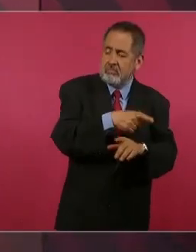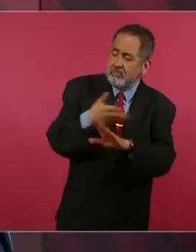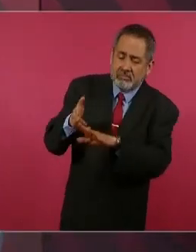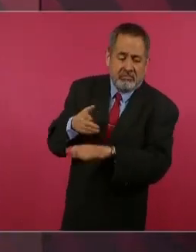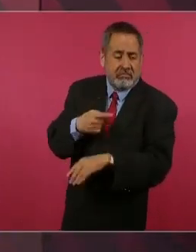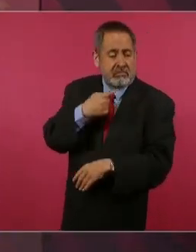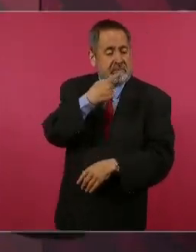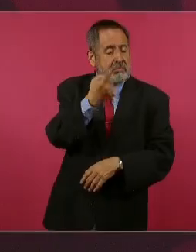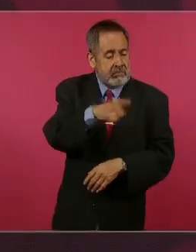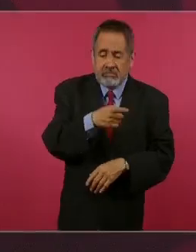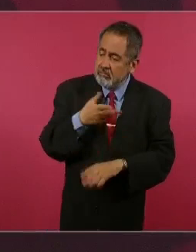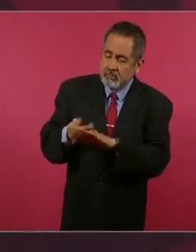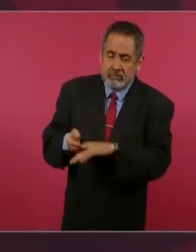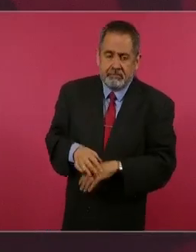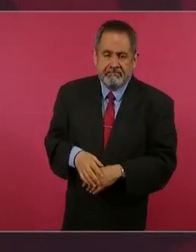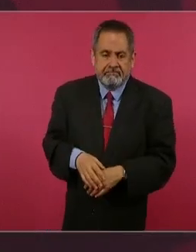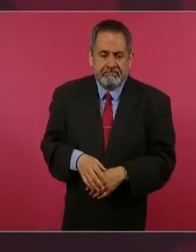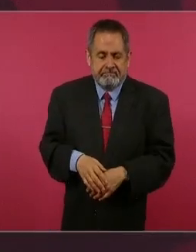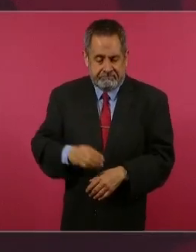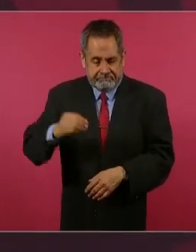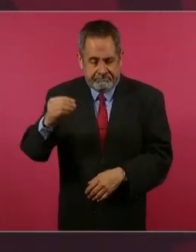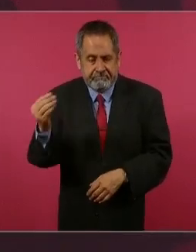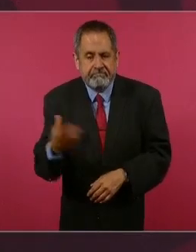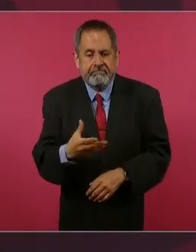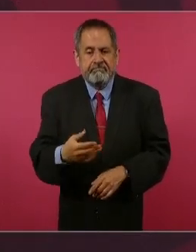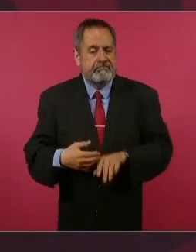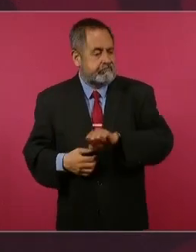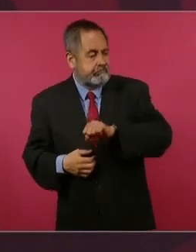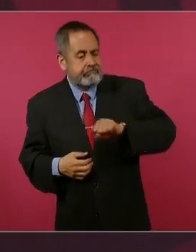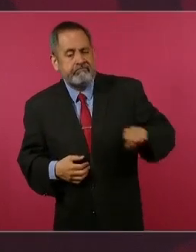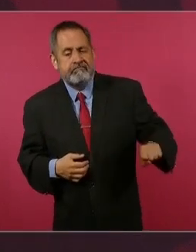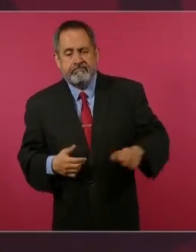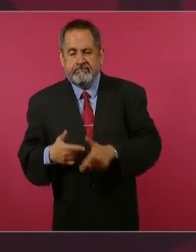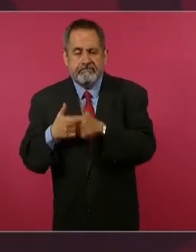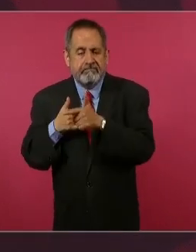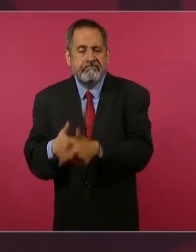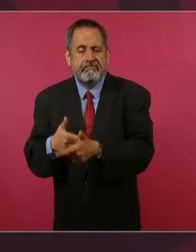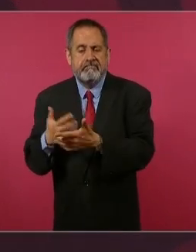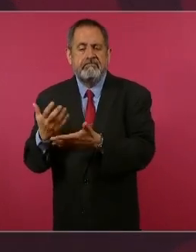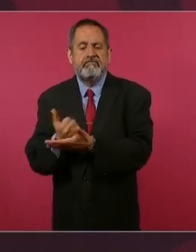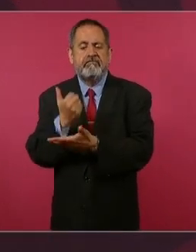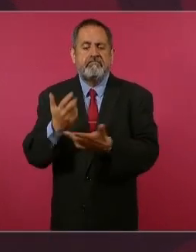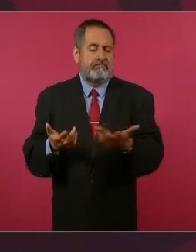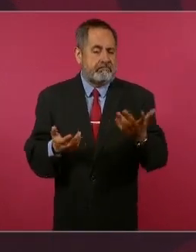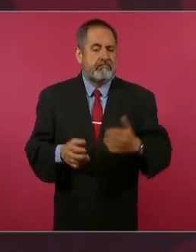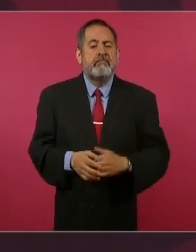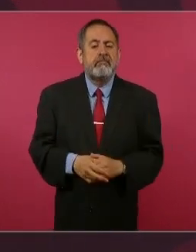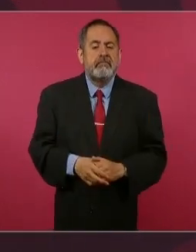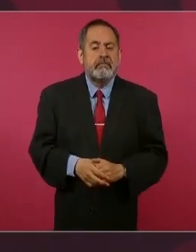y no más menos